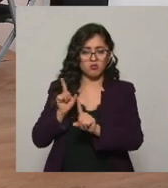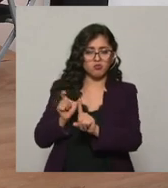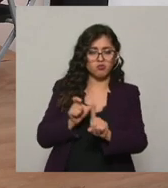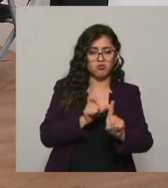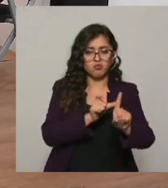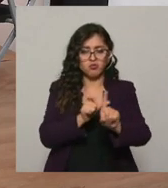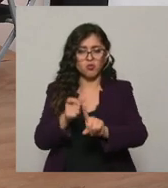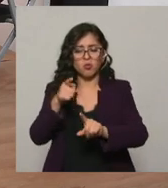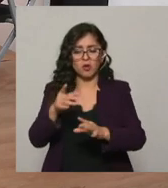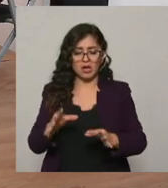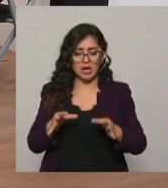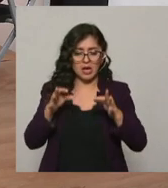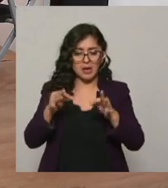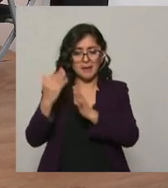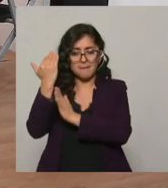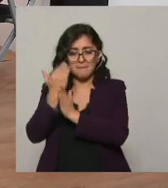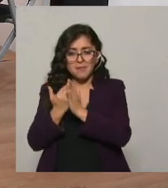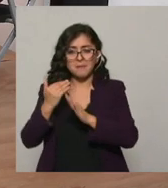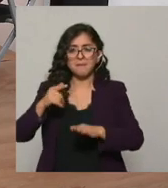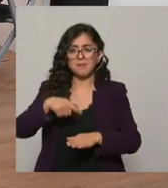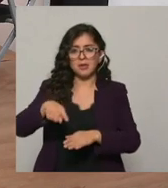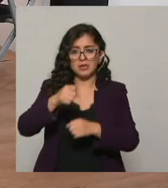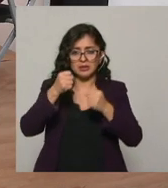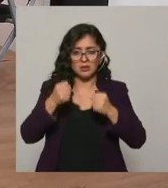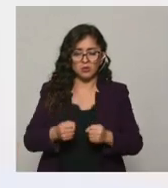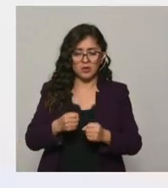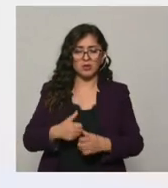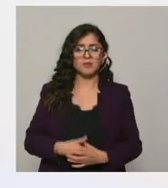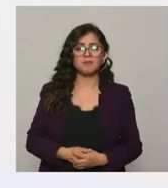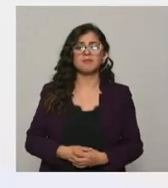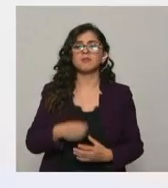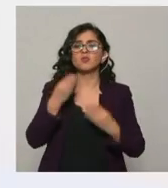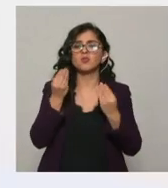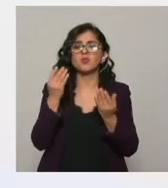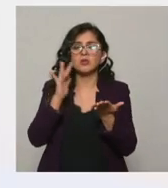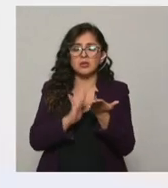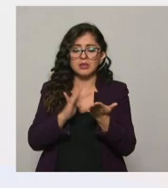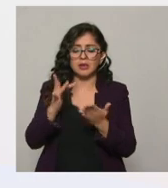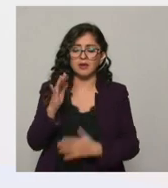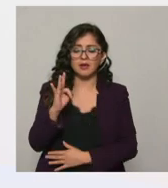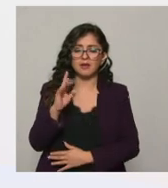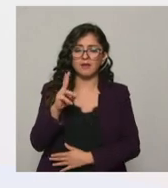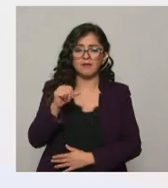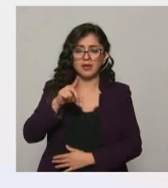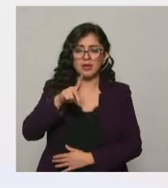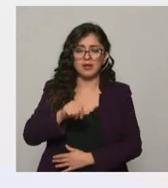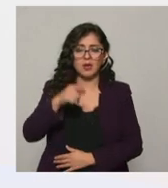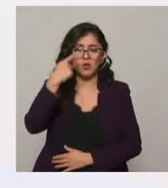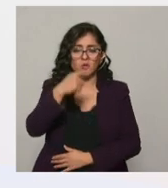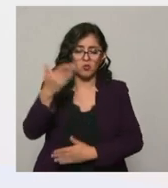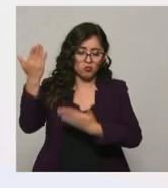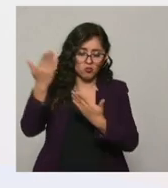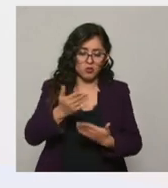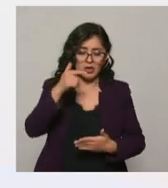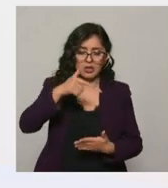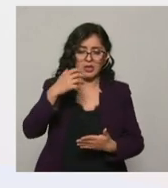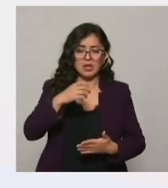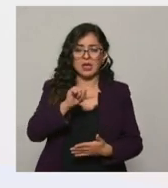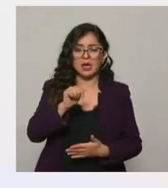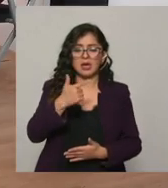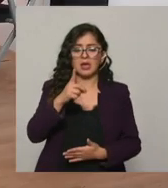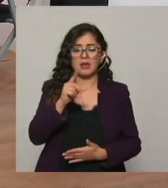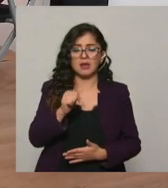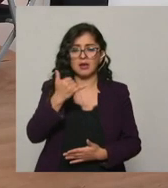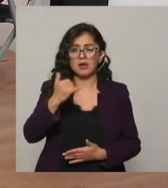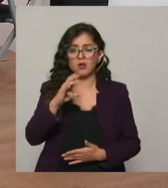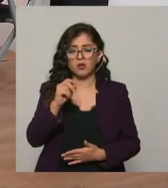puede garantizar un mínimo de seguridad óptima, ¿no? Así que muchísimas gracias, Frida Guerrera, por tu presencia aquí en Agenda